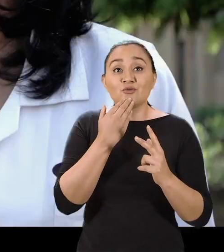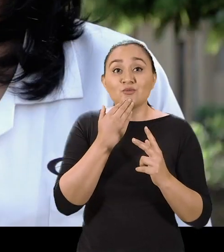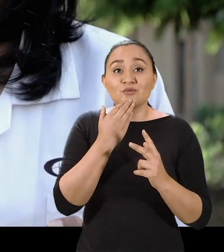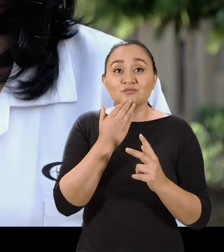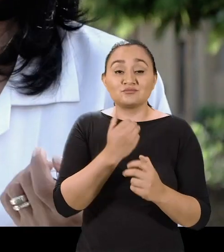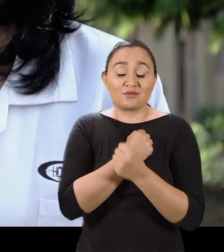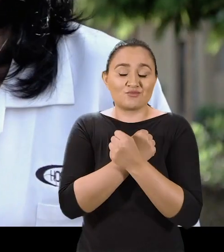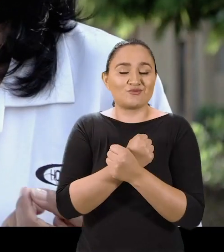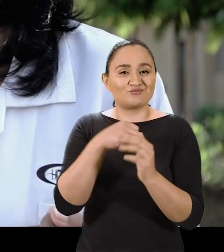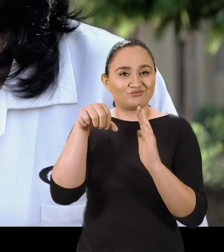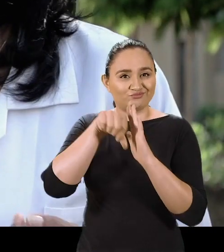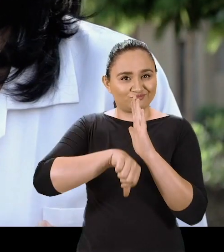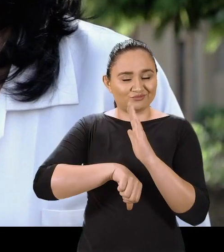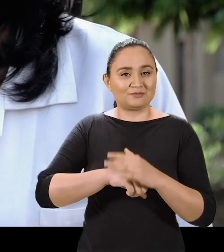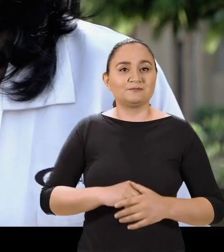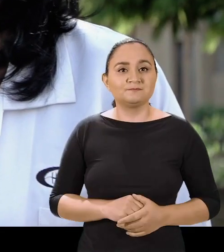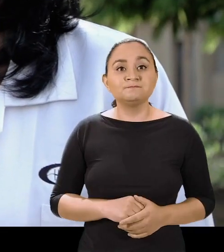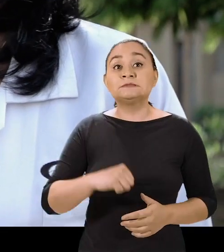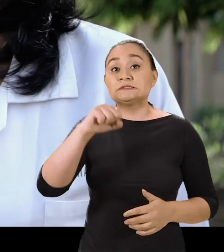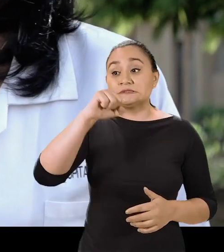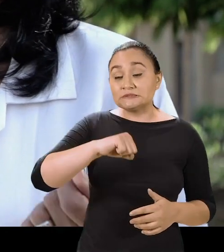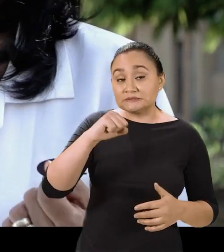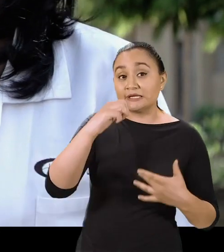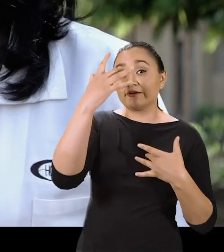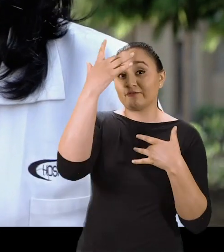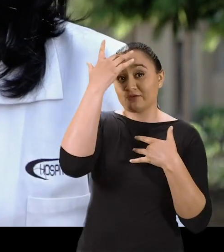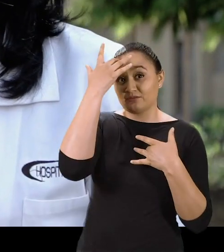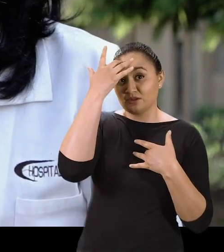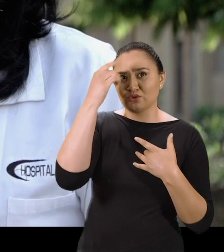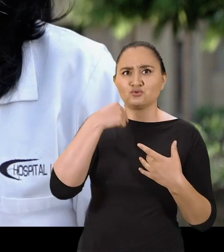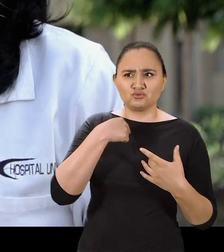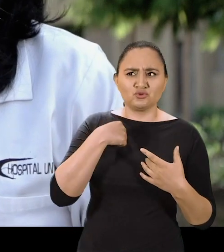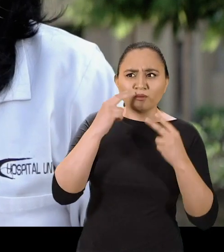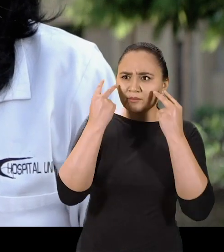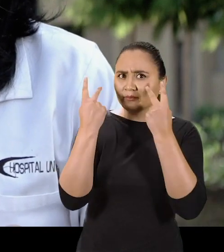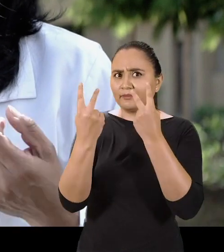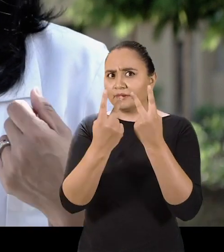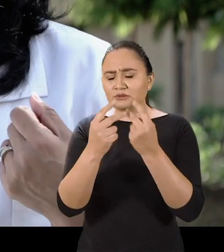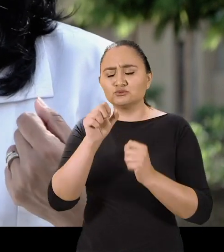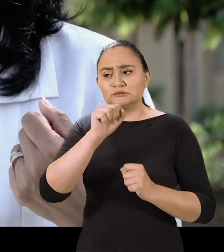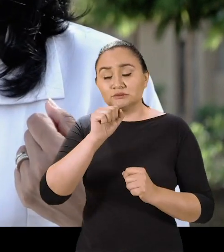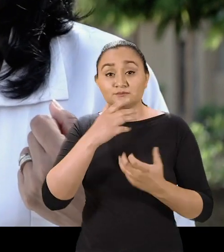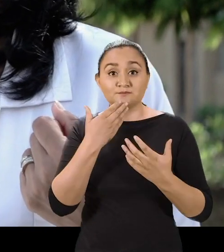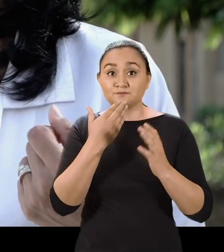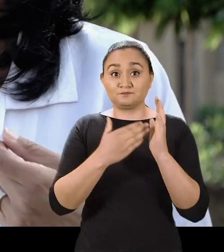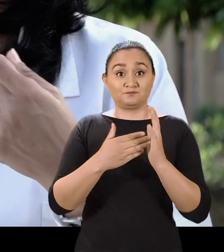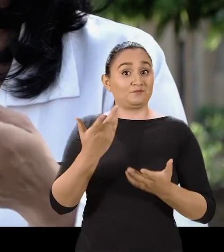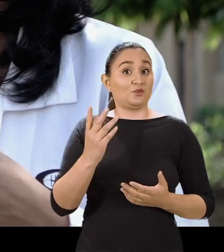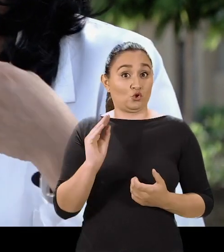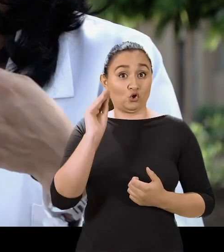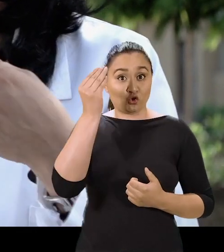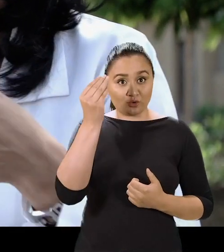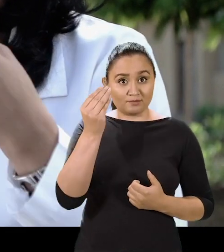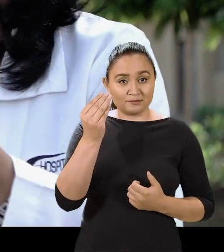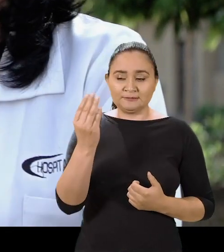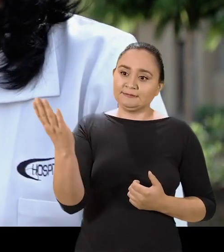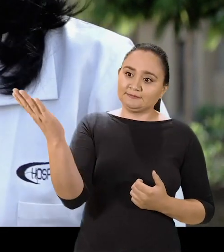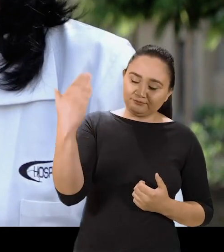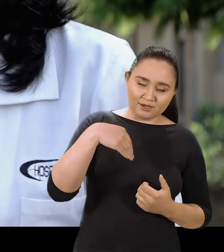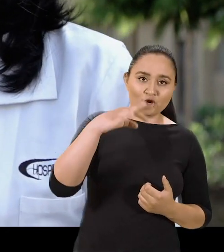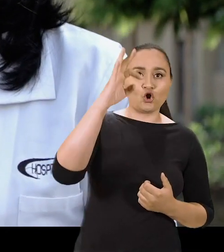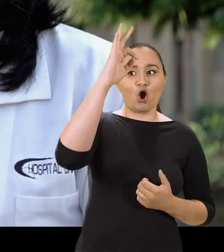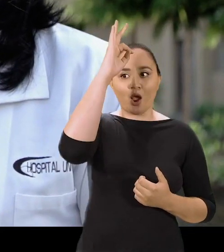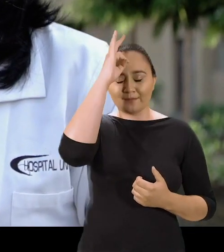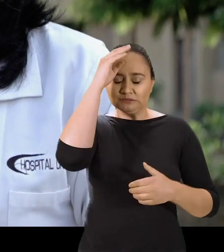hay que tratarla como una enfermedad y si he visto muy común porque yo he tenido el caso que hasta jóvenes yo las he ingresado